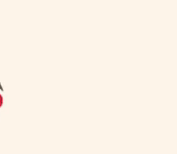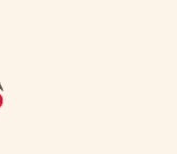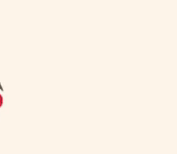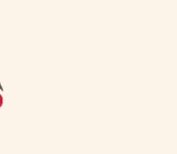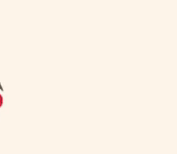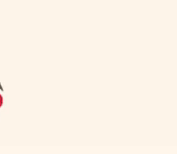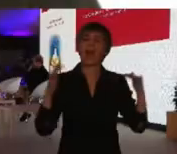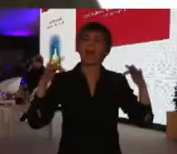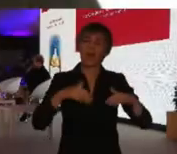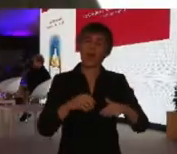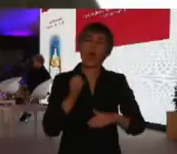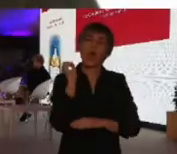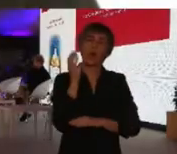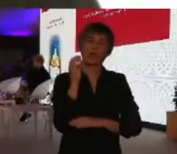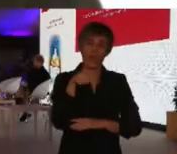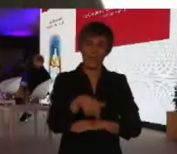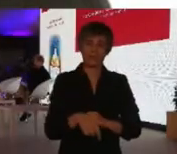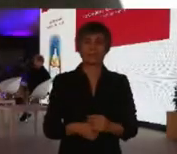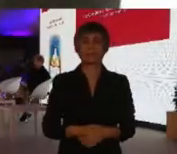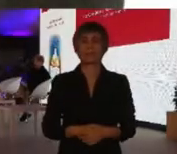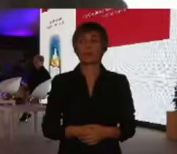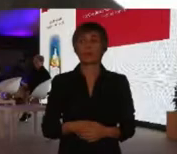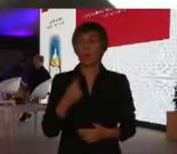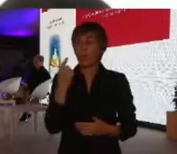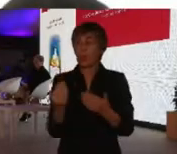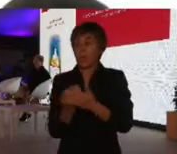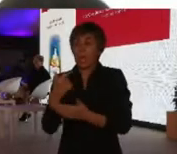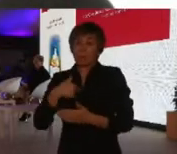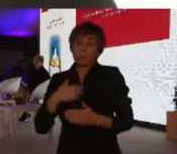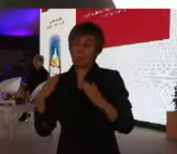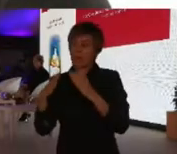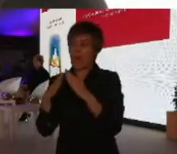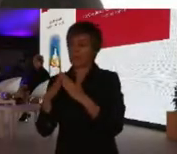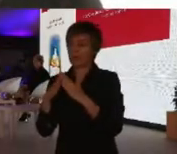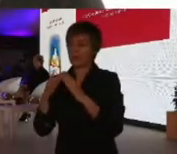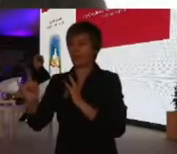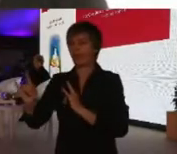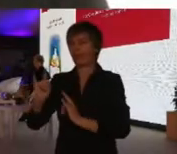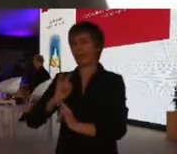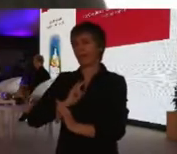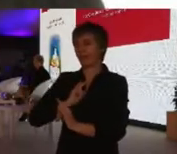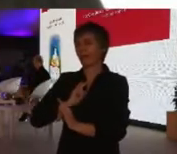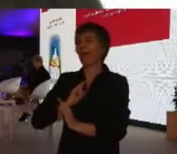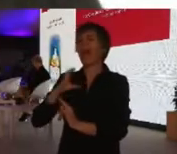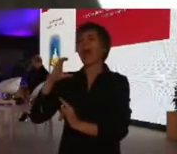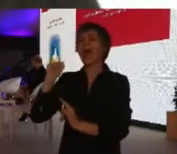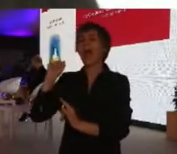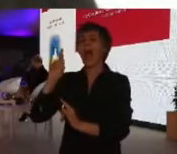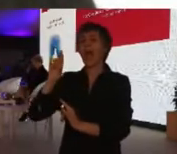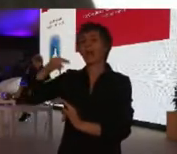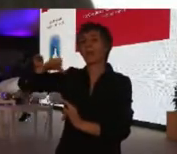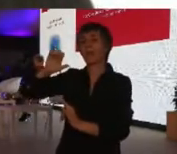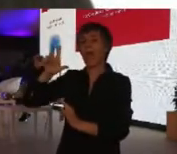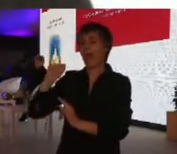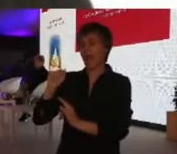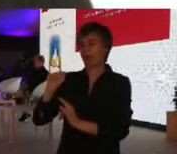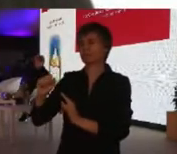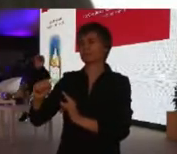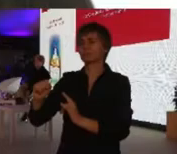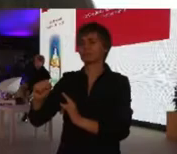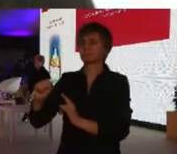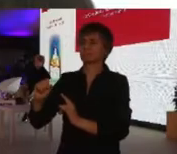Un día estaba yo en casa y recibí una llamada, y era la llamada de Carmela con el siguiente